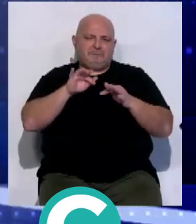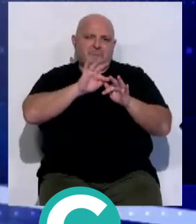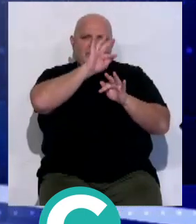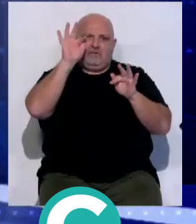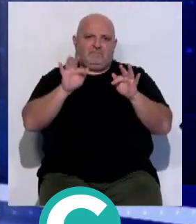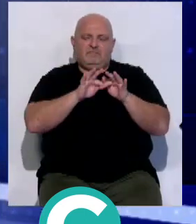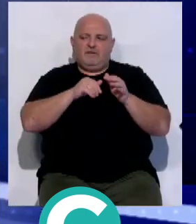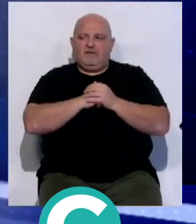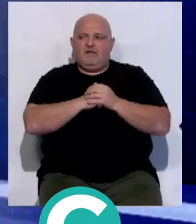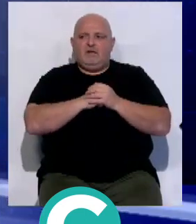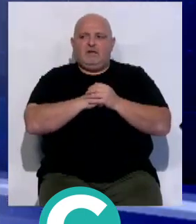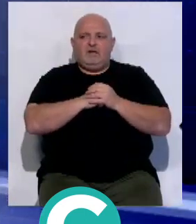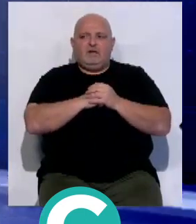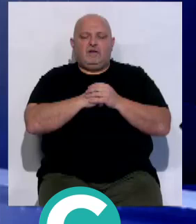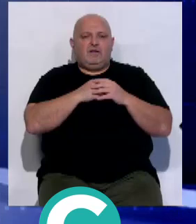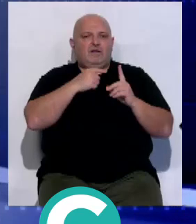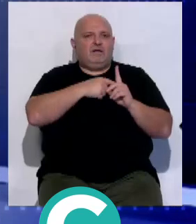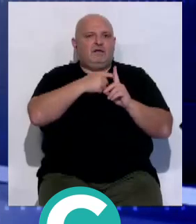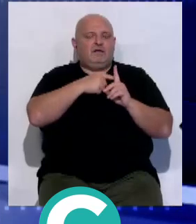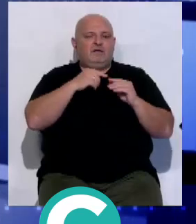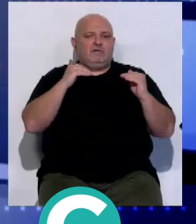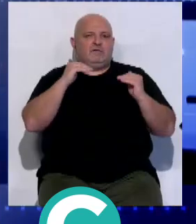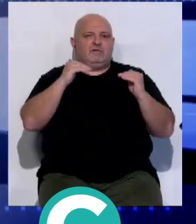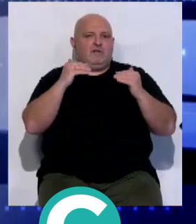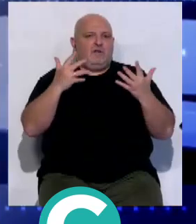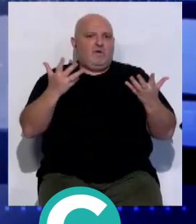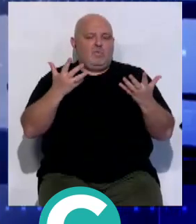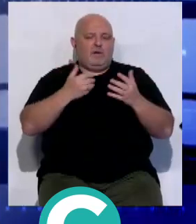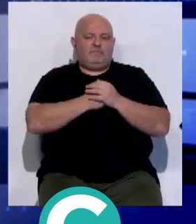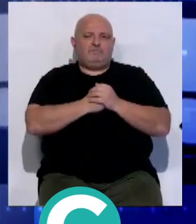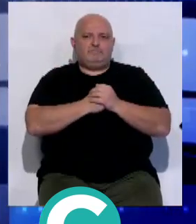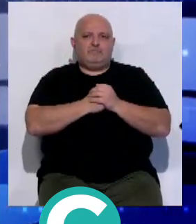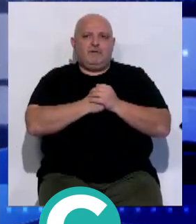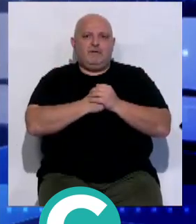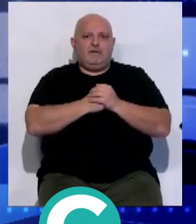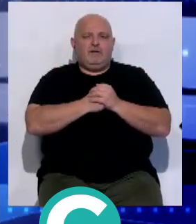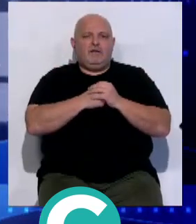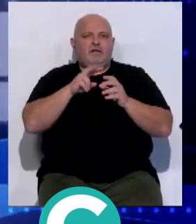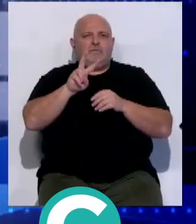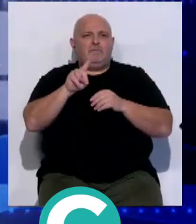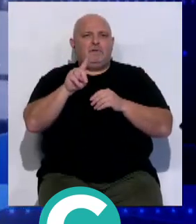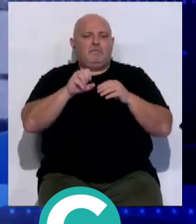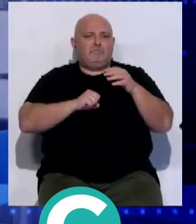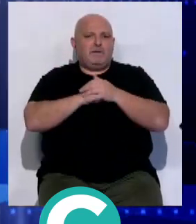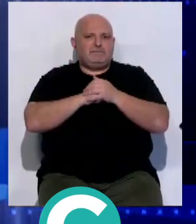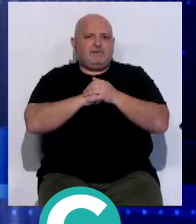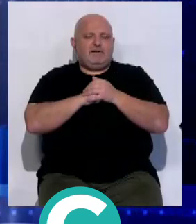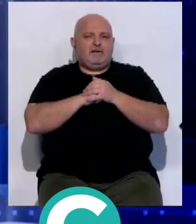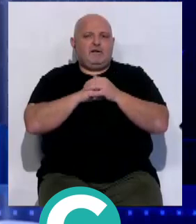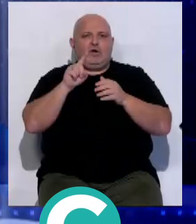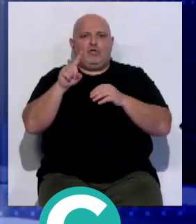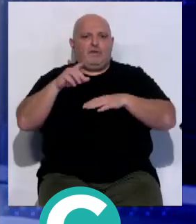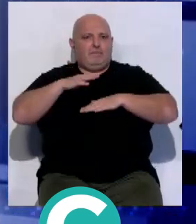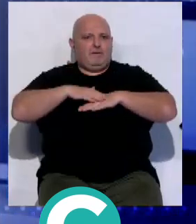jornada. Los valores extremos en cuanto a las temperaturas variarán entre los 21 grados de máxima y los